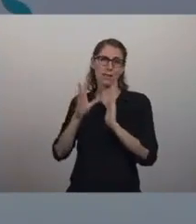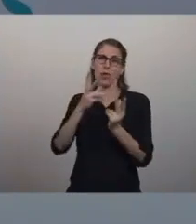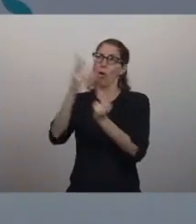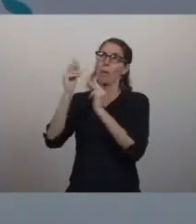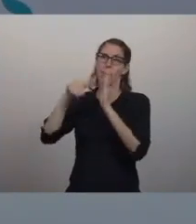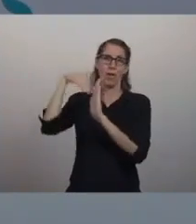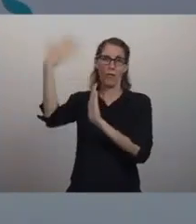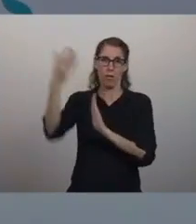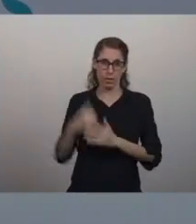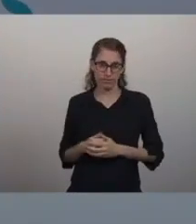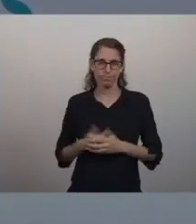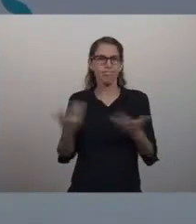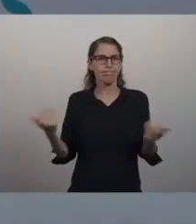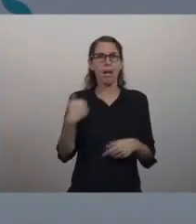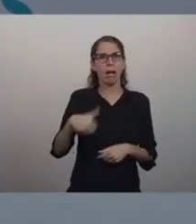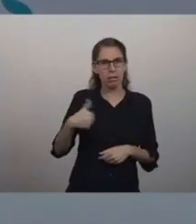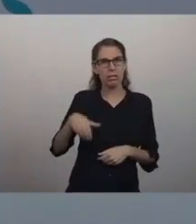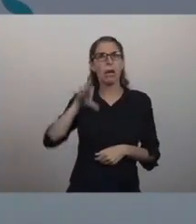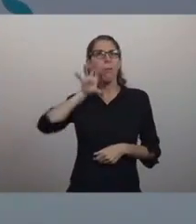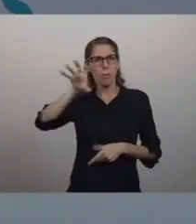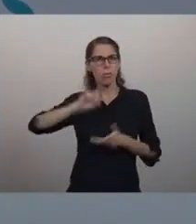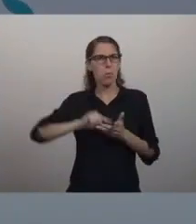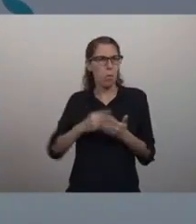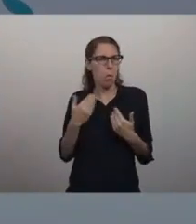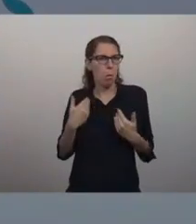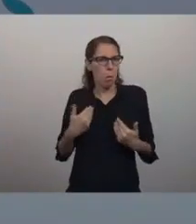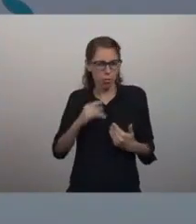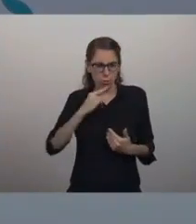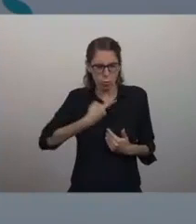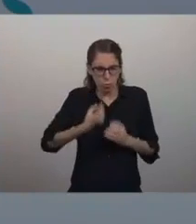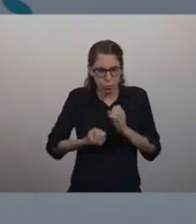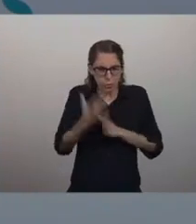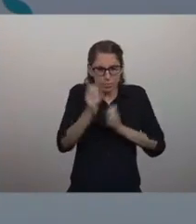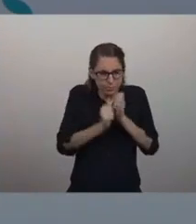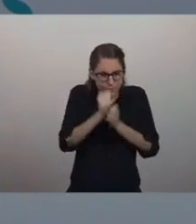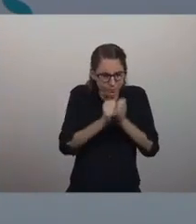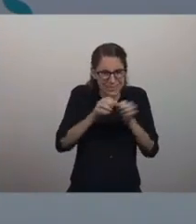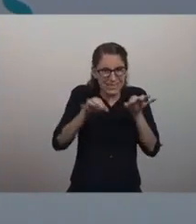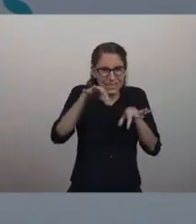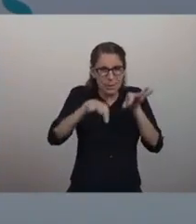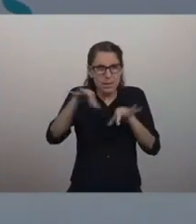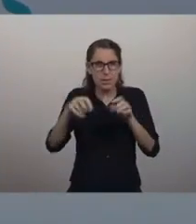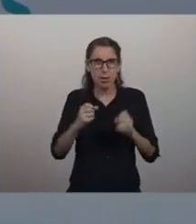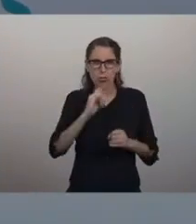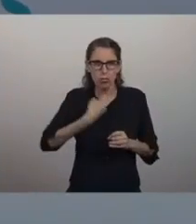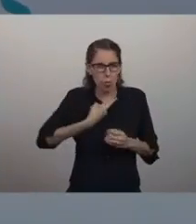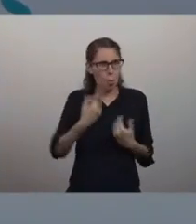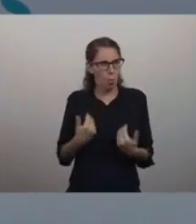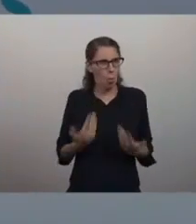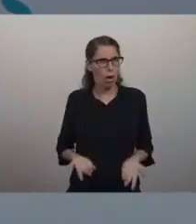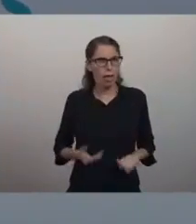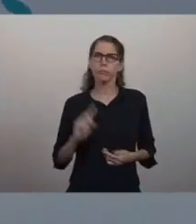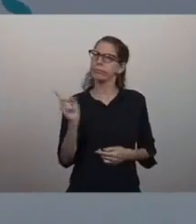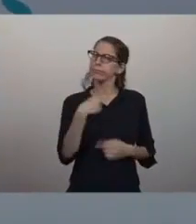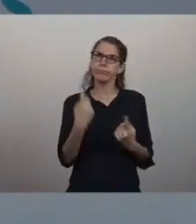la Argentina y en la provincia de Buenos Aires están las capacidades para producir semillas necesitamos por supuesto de la